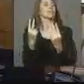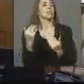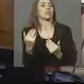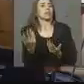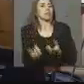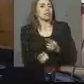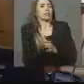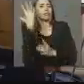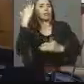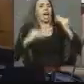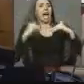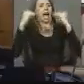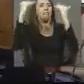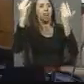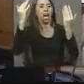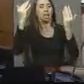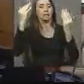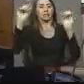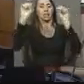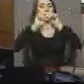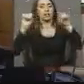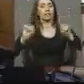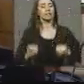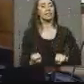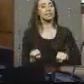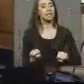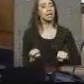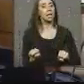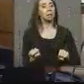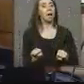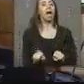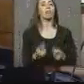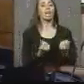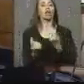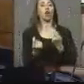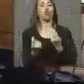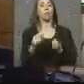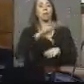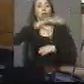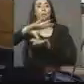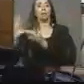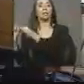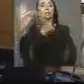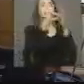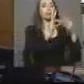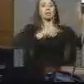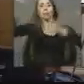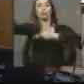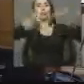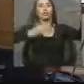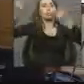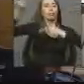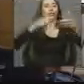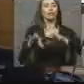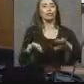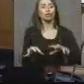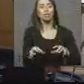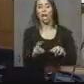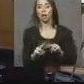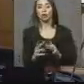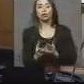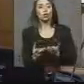tiene nuestro sistema que se vive en esta economía globalizada, las soluciones que estamos entregando